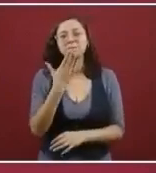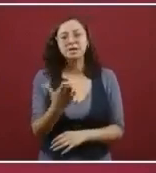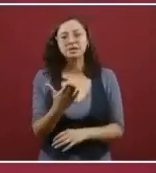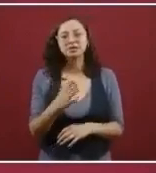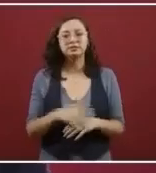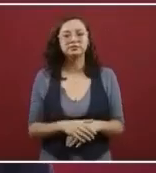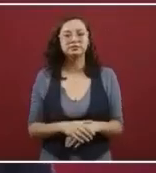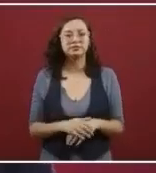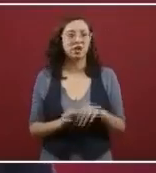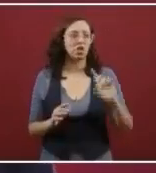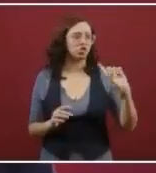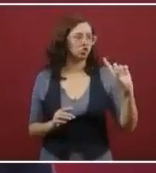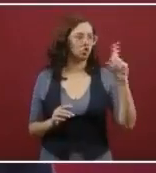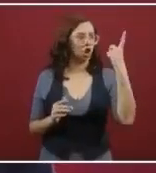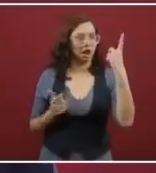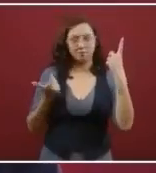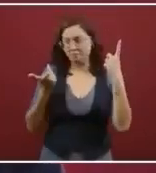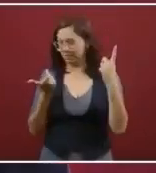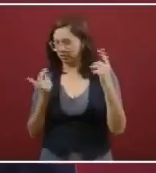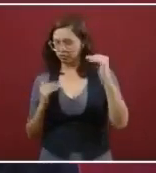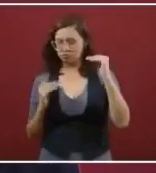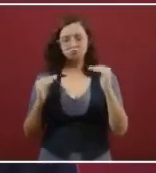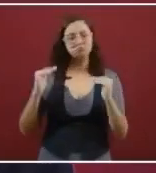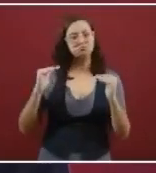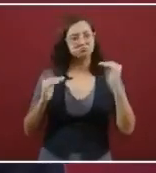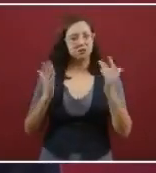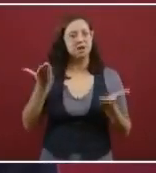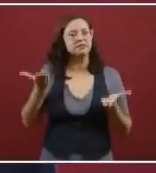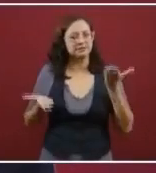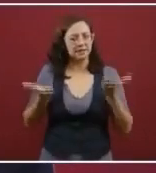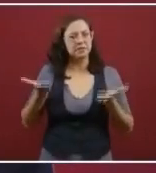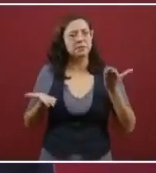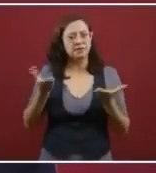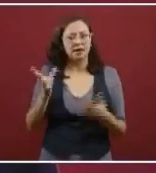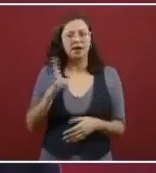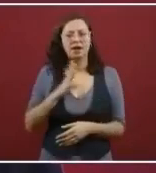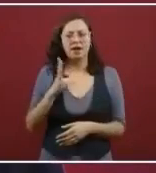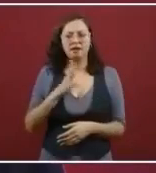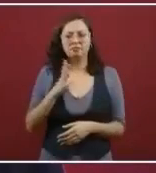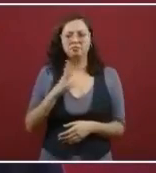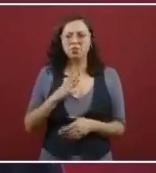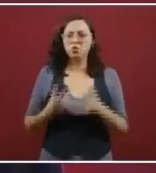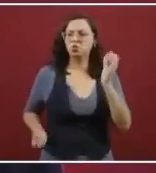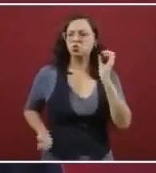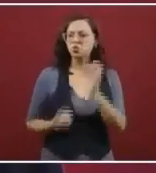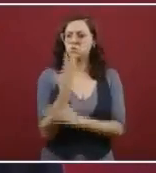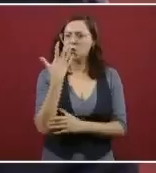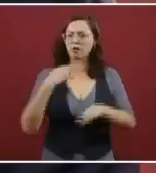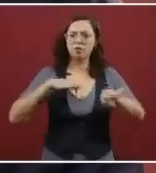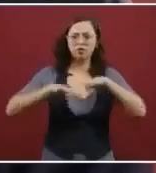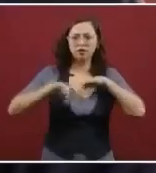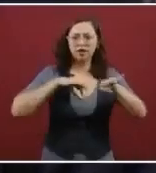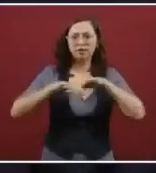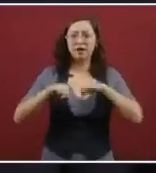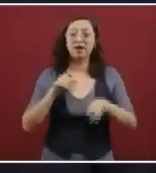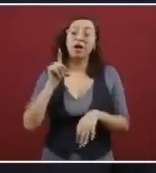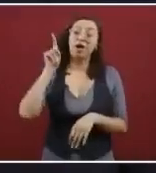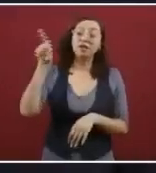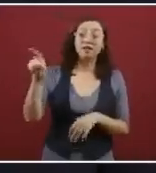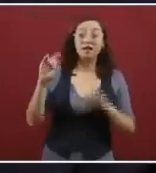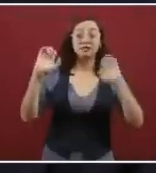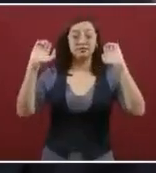con relación al dólar, hay estabilidad, se están creando empleos. En Chiapas,